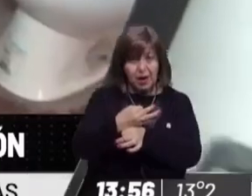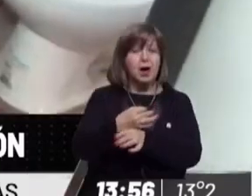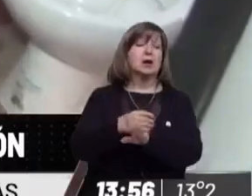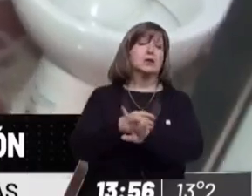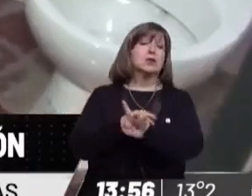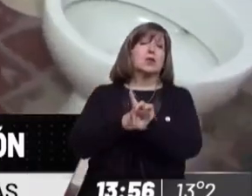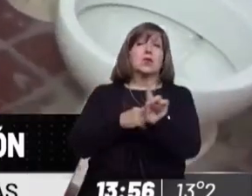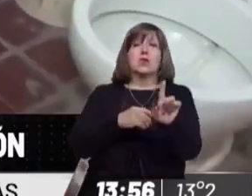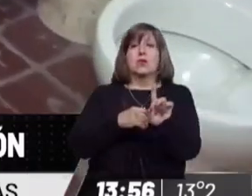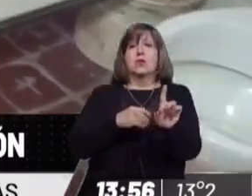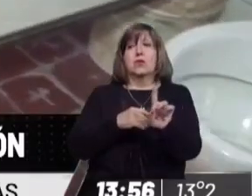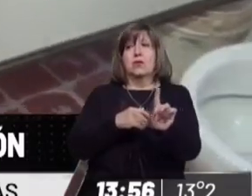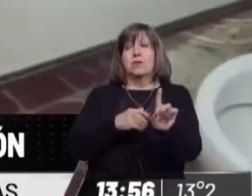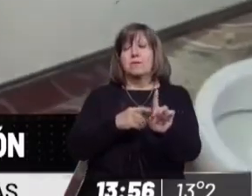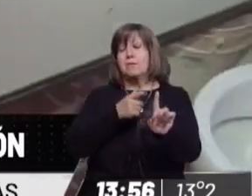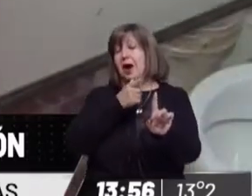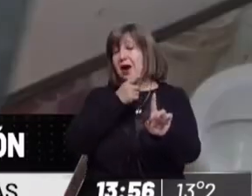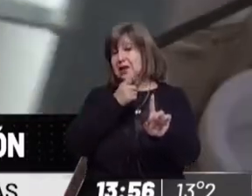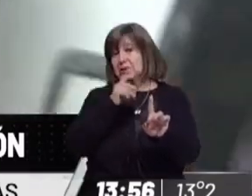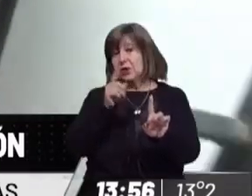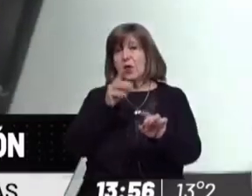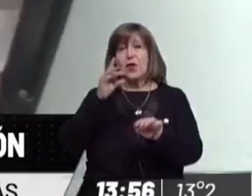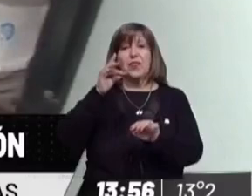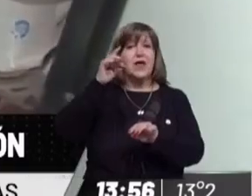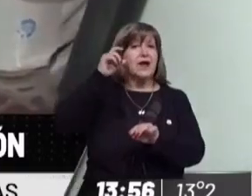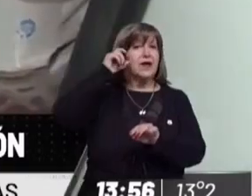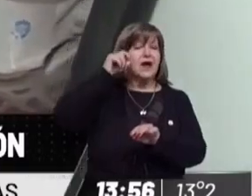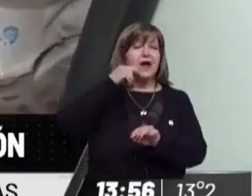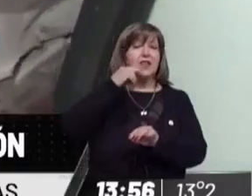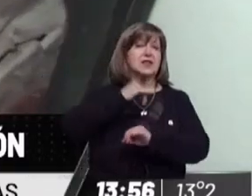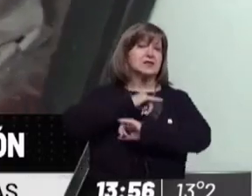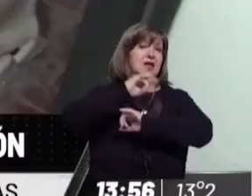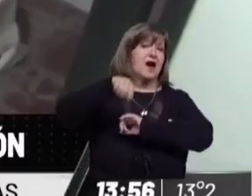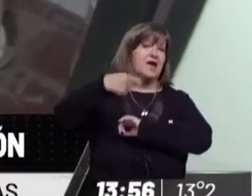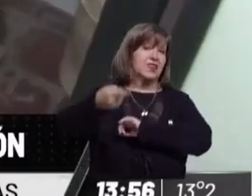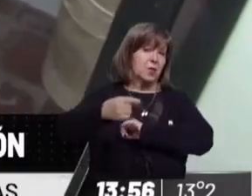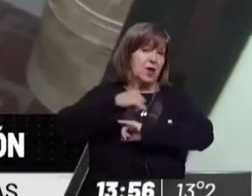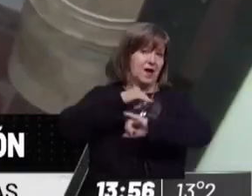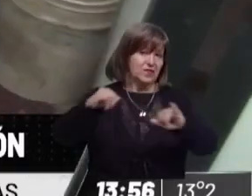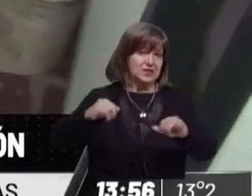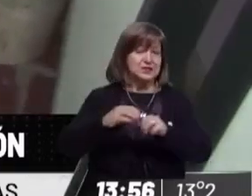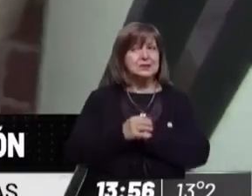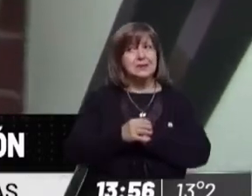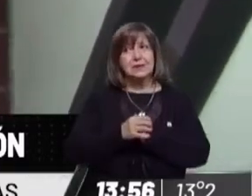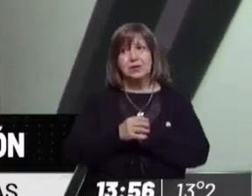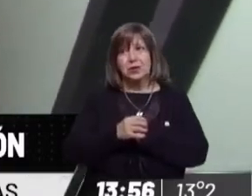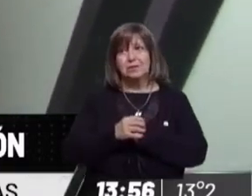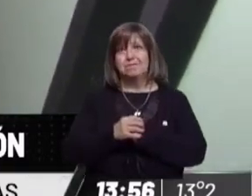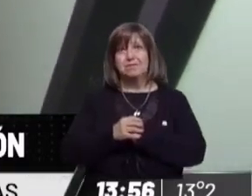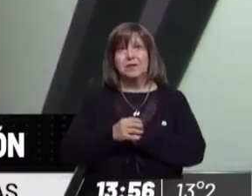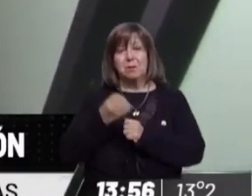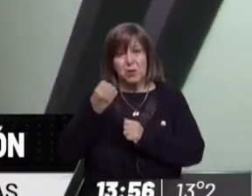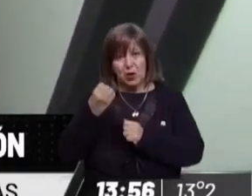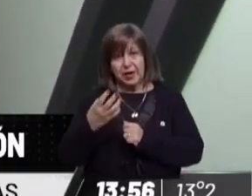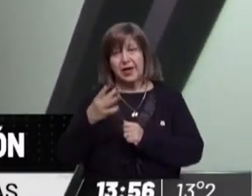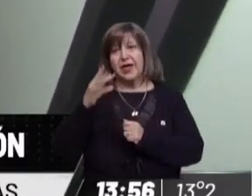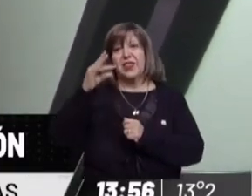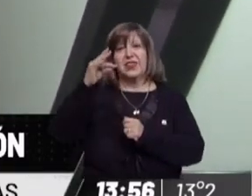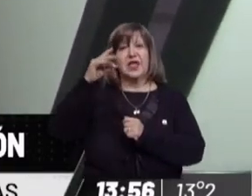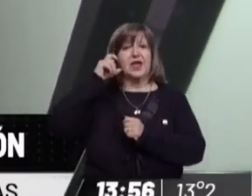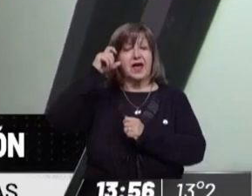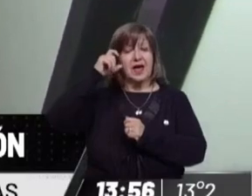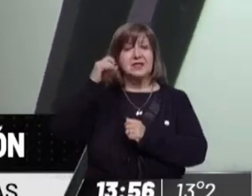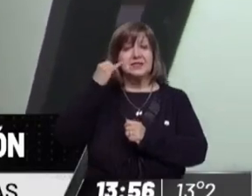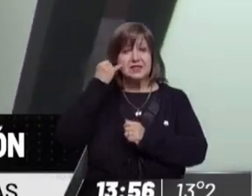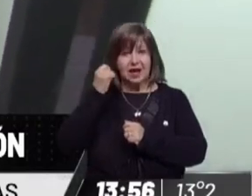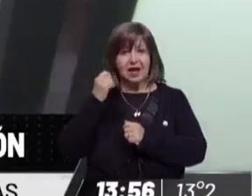No, no se sabe. Lo que dicen de la DGE es que lo van a informar en las próximas horas. Lo que tiene que ocurrir es que Infraestructura ya vino al